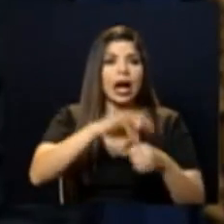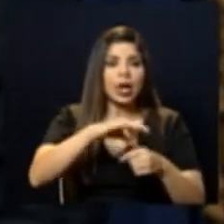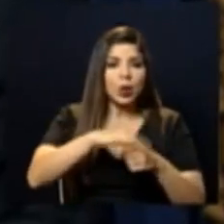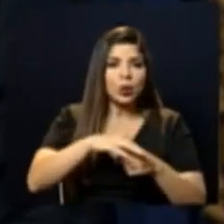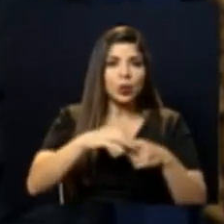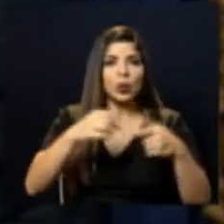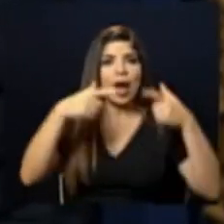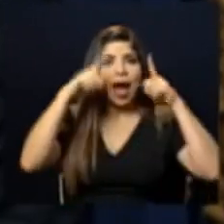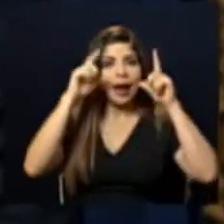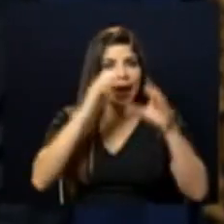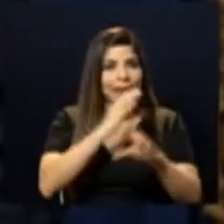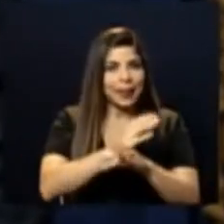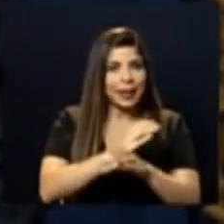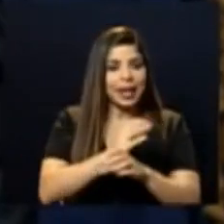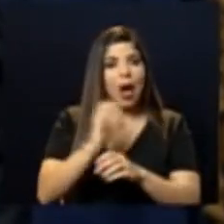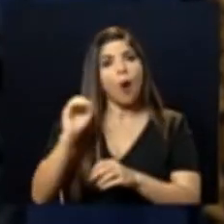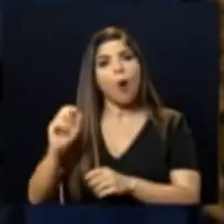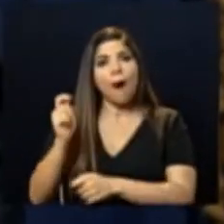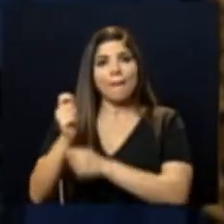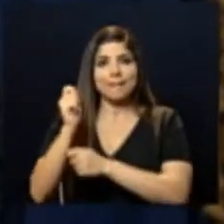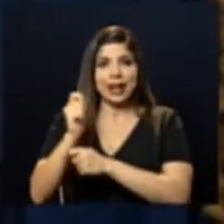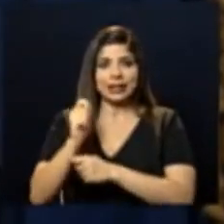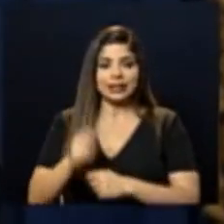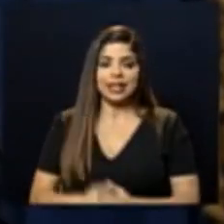y pesca. Además,